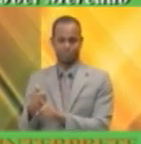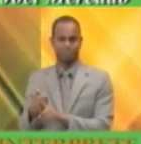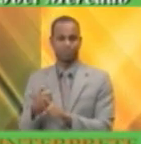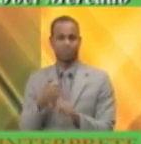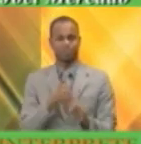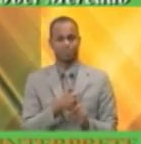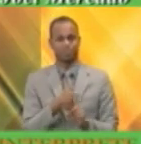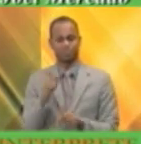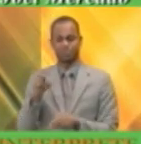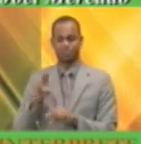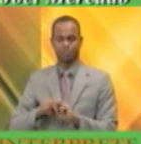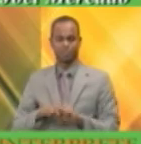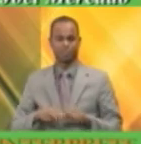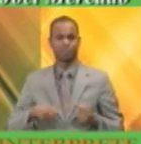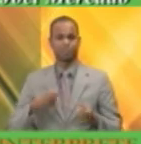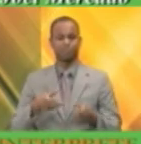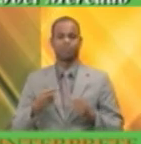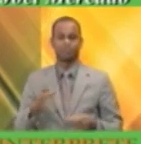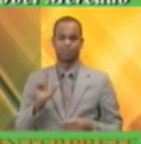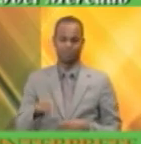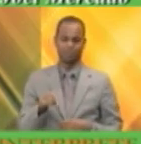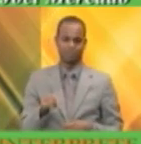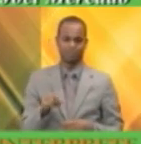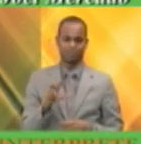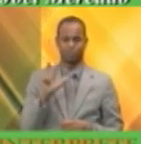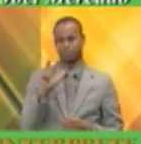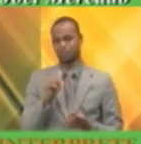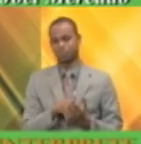que estar sentado en una silla de ruedas que cuesta